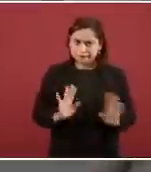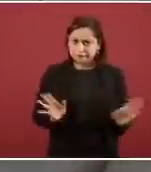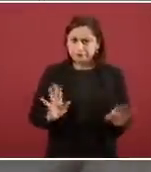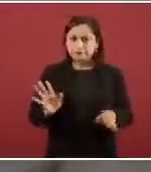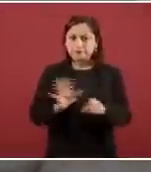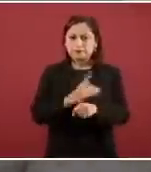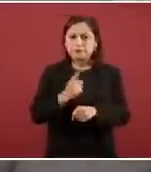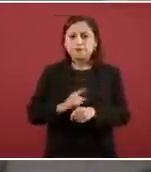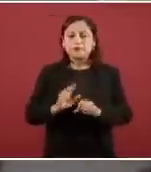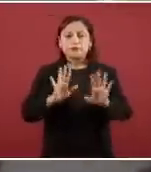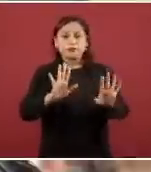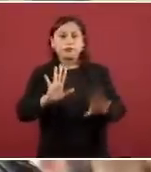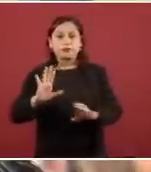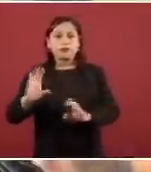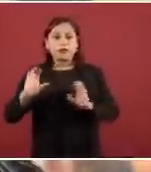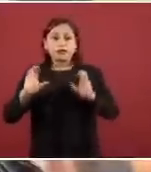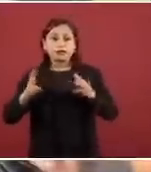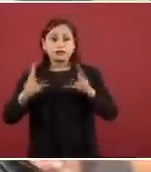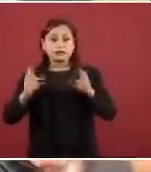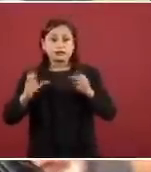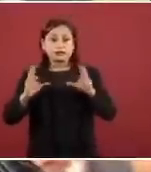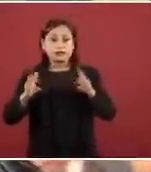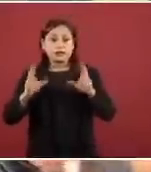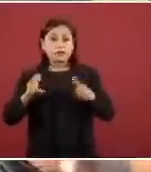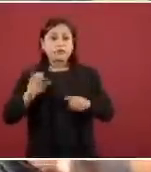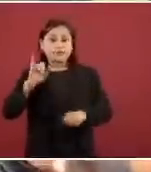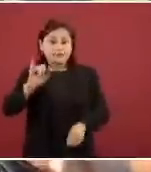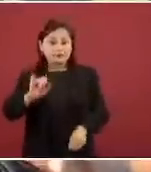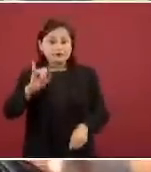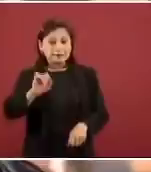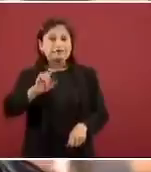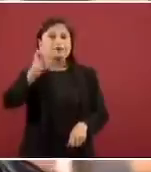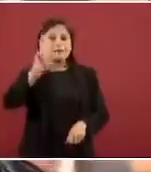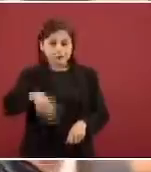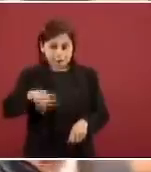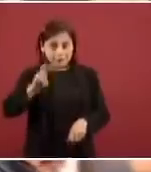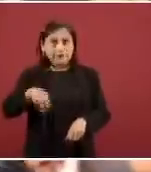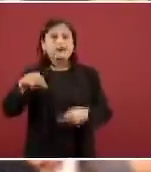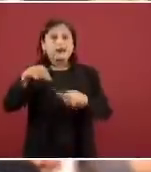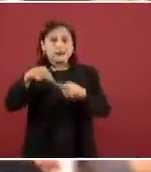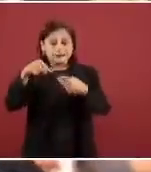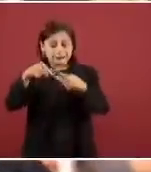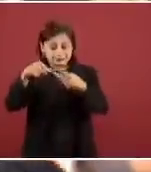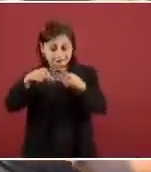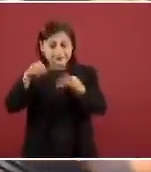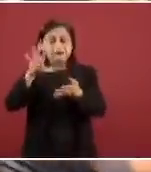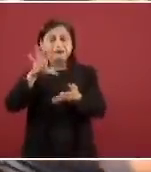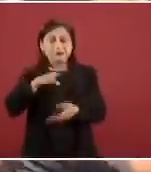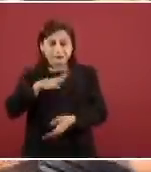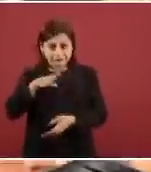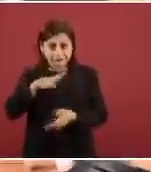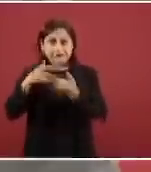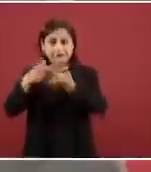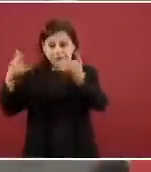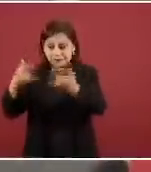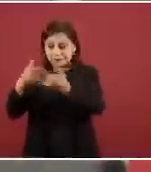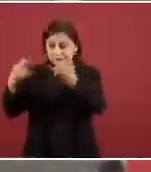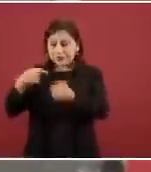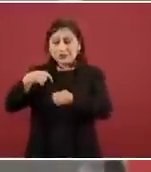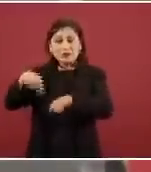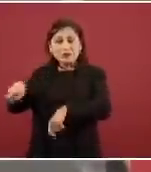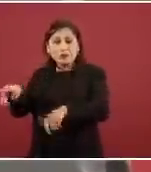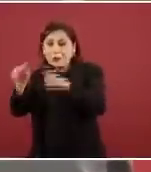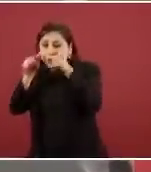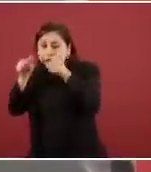En Chiapas sí, se lo puedo garantizar. Sí, pero… Y están los casos. Usted creo, tiene que escuchar a la gente. Sí, creo que está